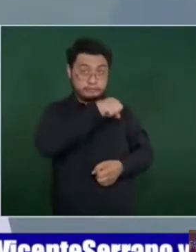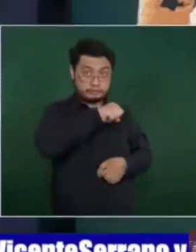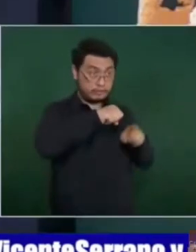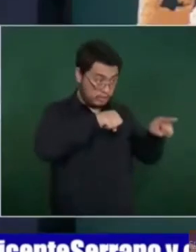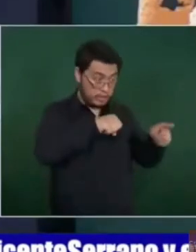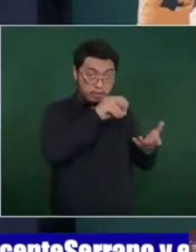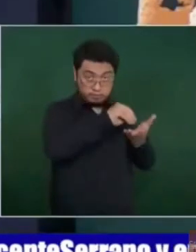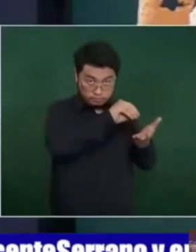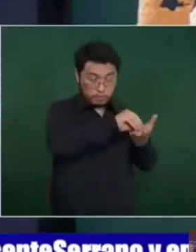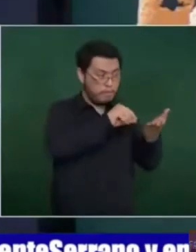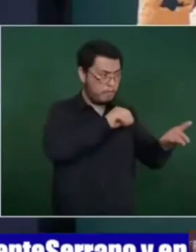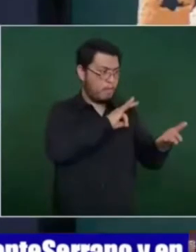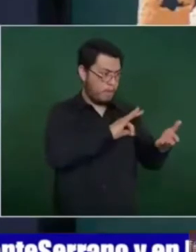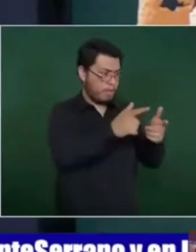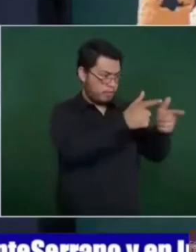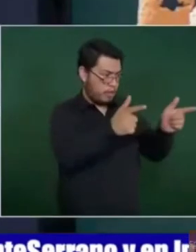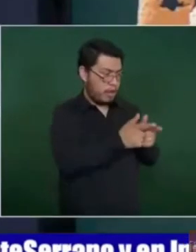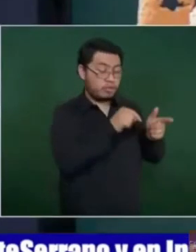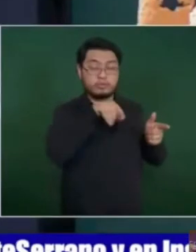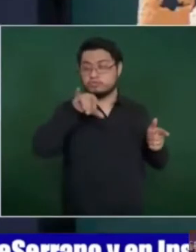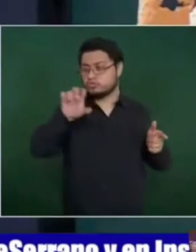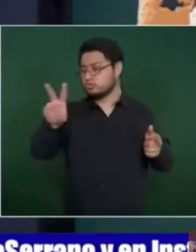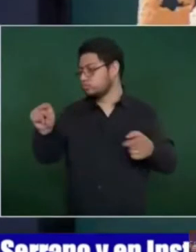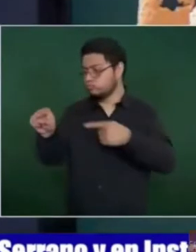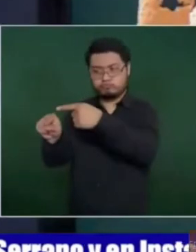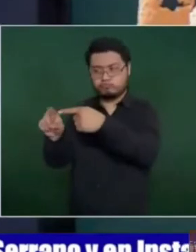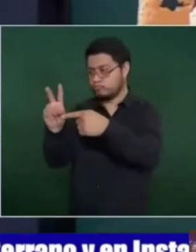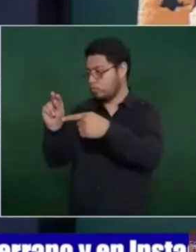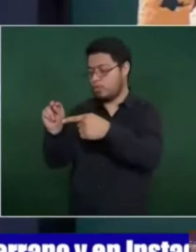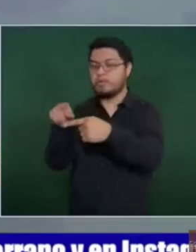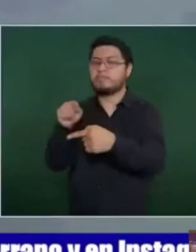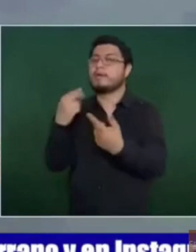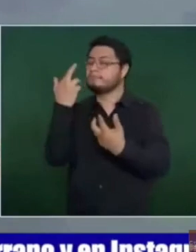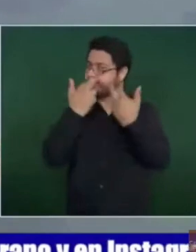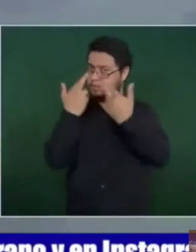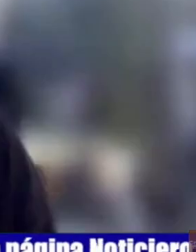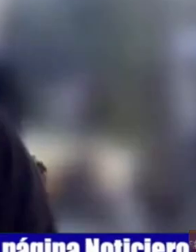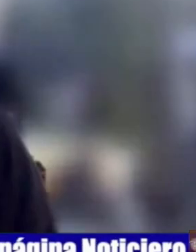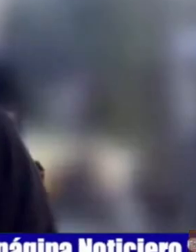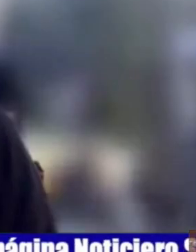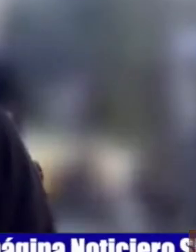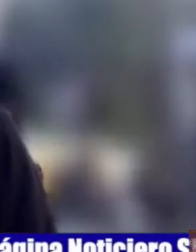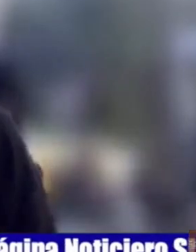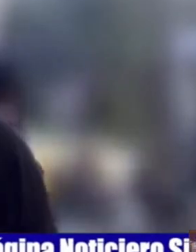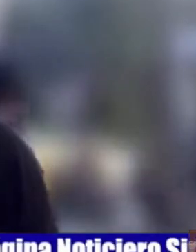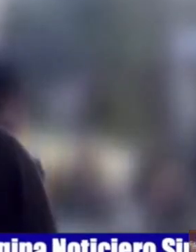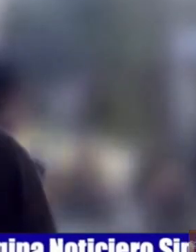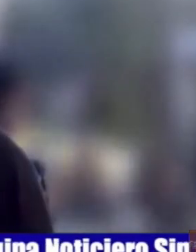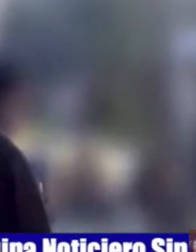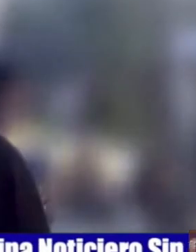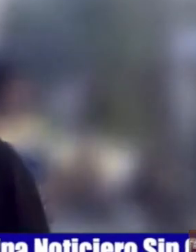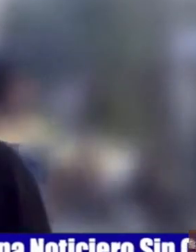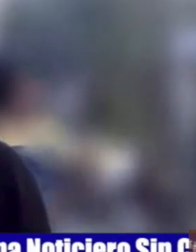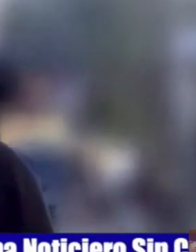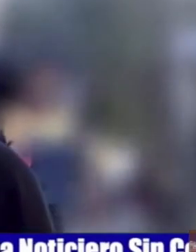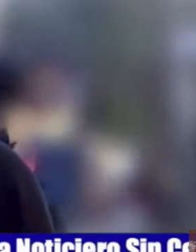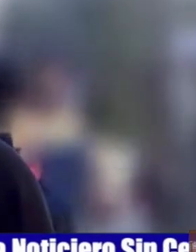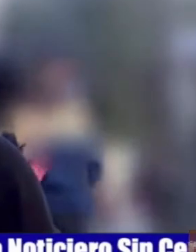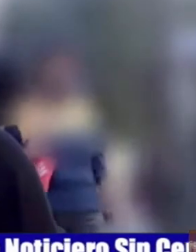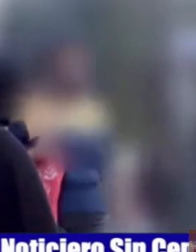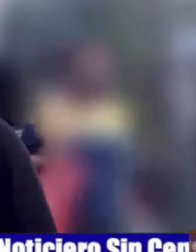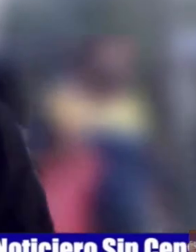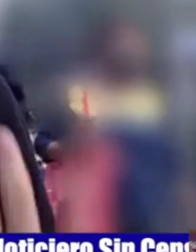Guardia Nacional, no podría construir un Estado con la seguridad que merecen los y las ciudadanos